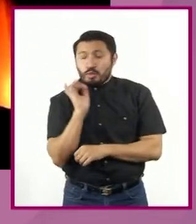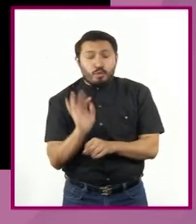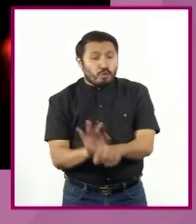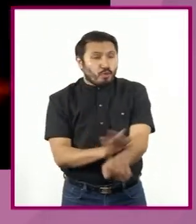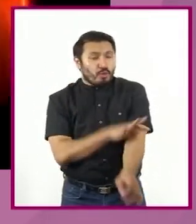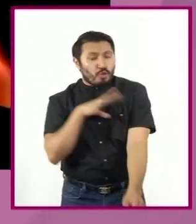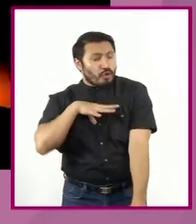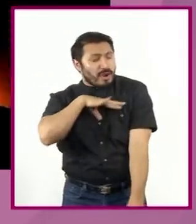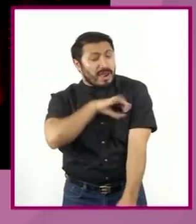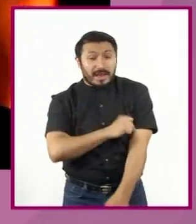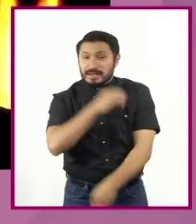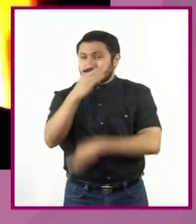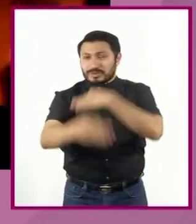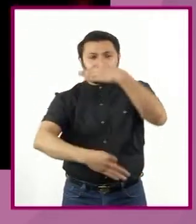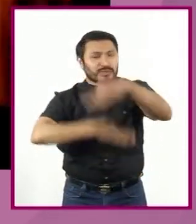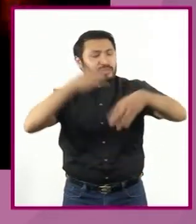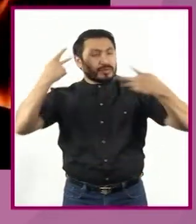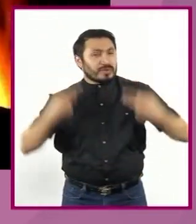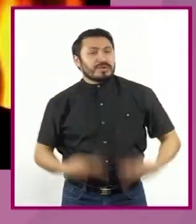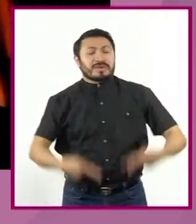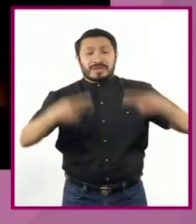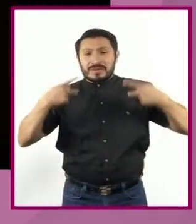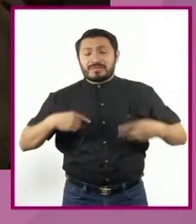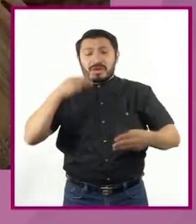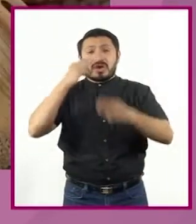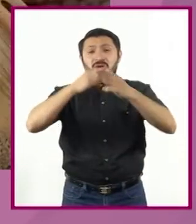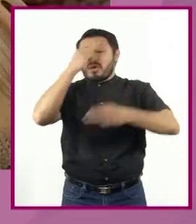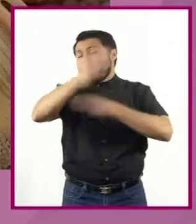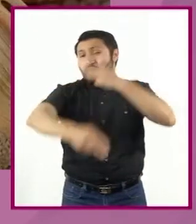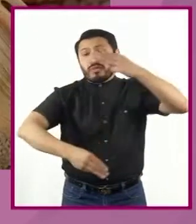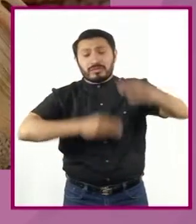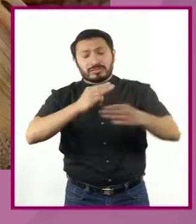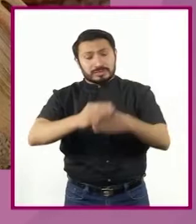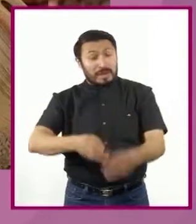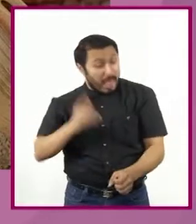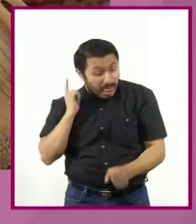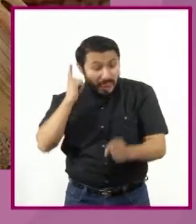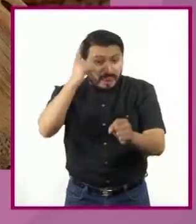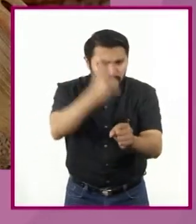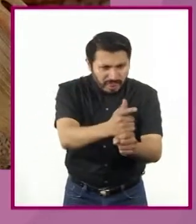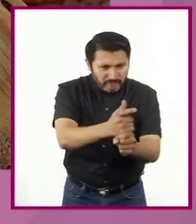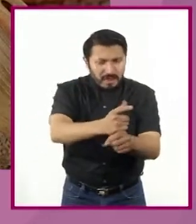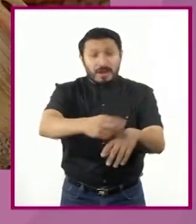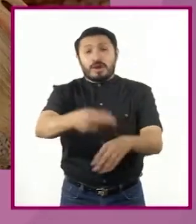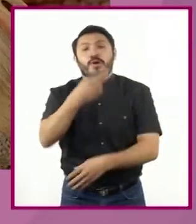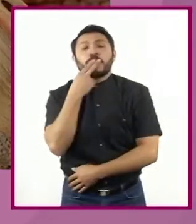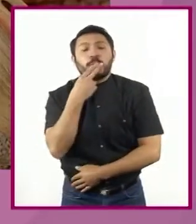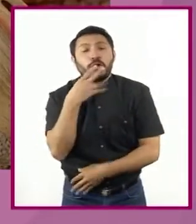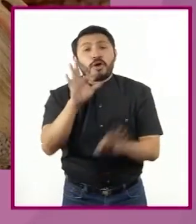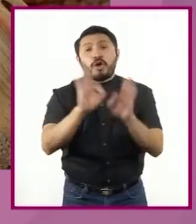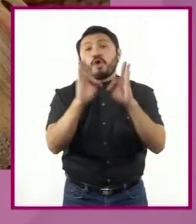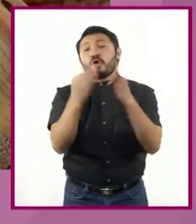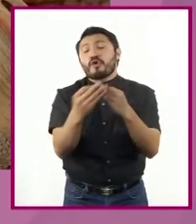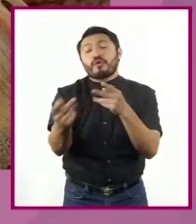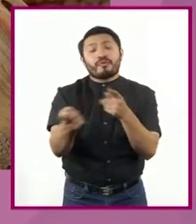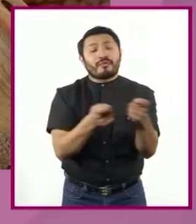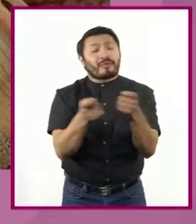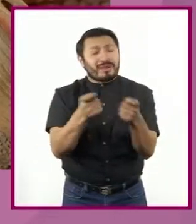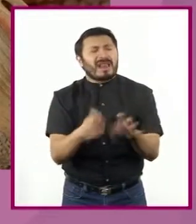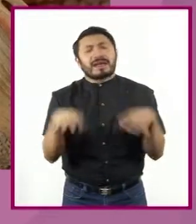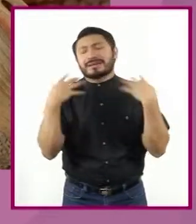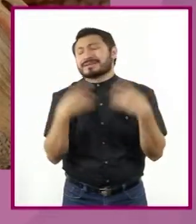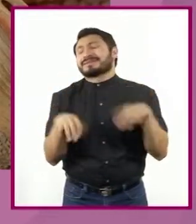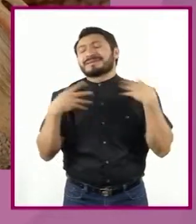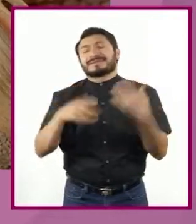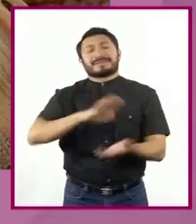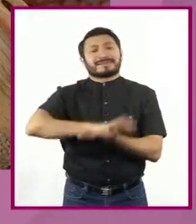la humanidad. Su descubrimiento, uso y manejo se convirtió en uno de